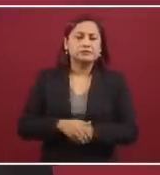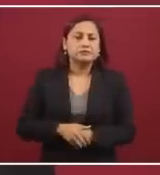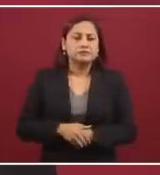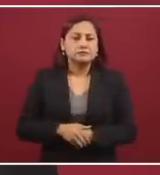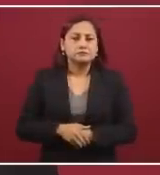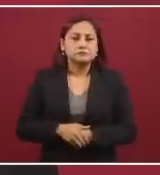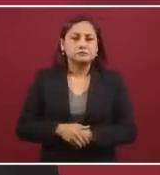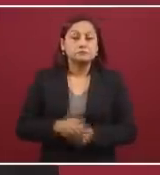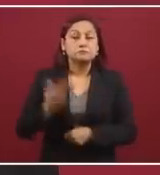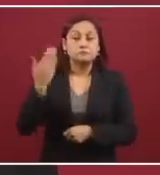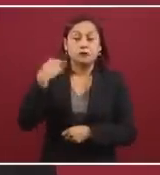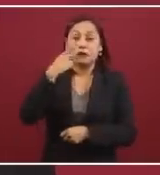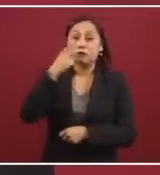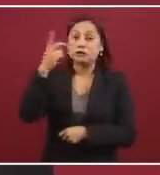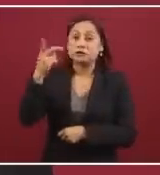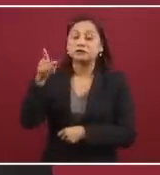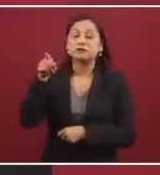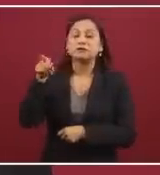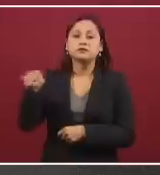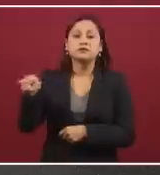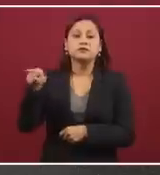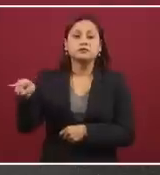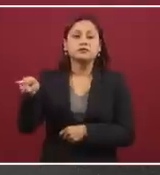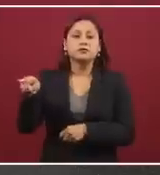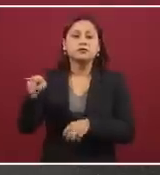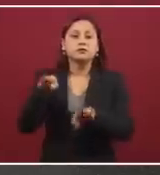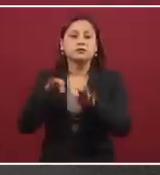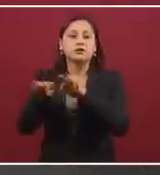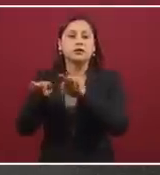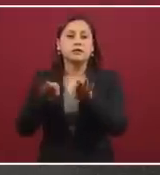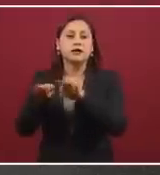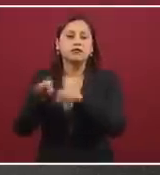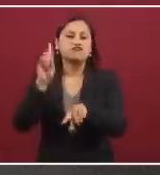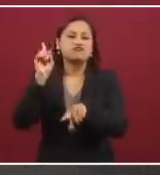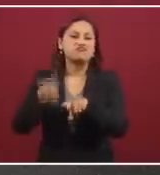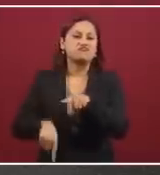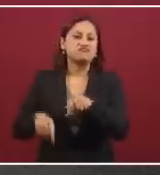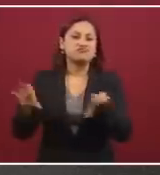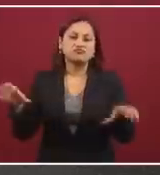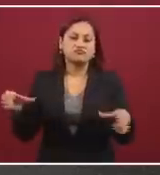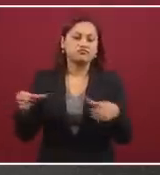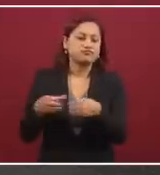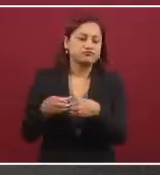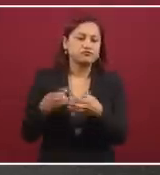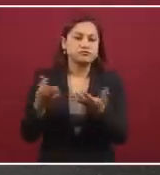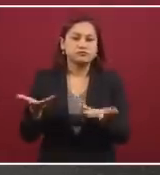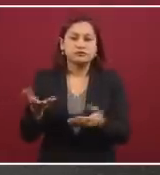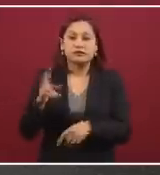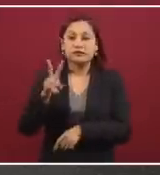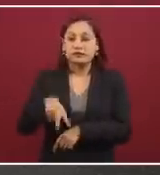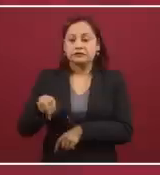es su fuente de trabajo y su una preocupación legítima